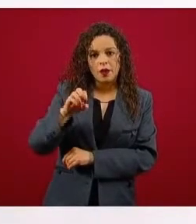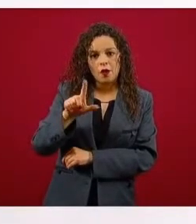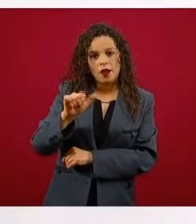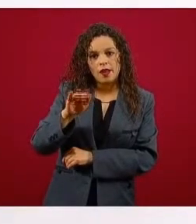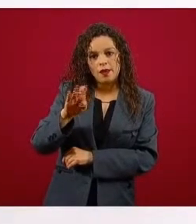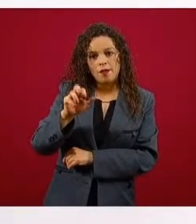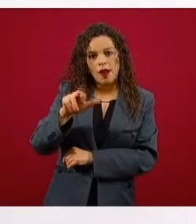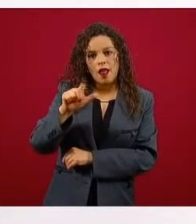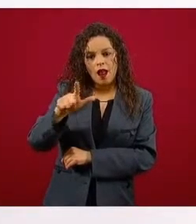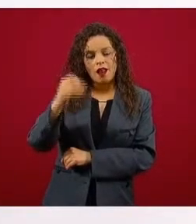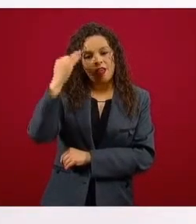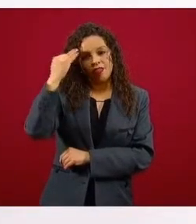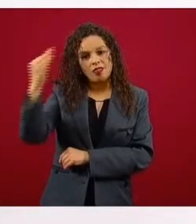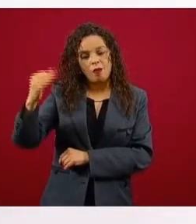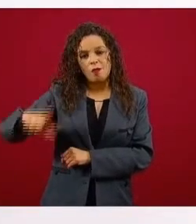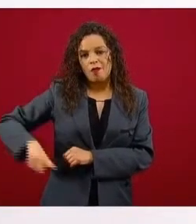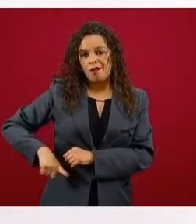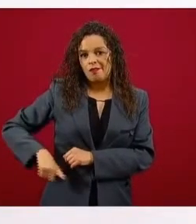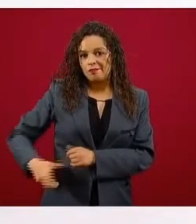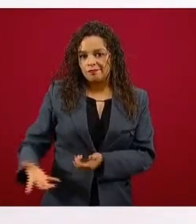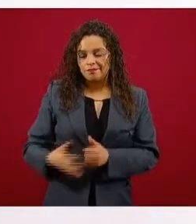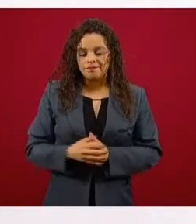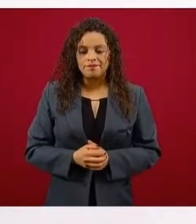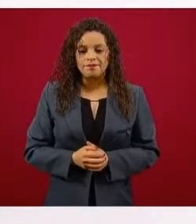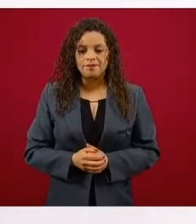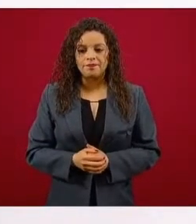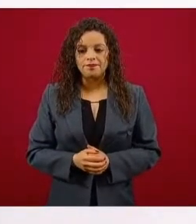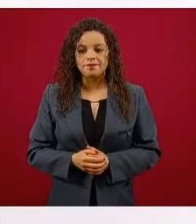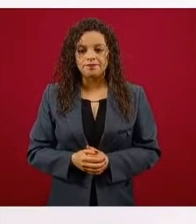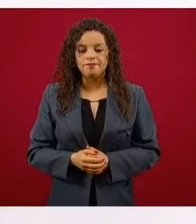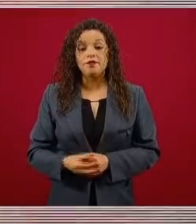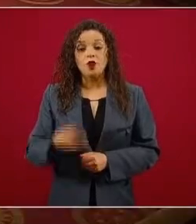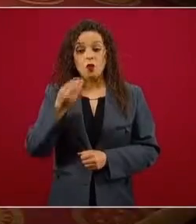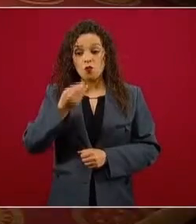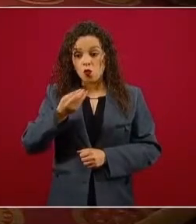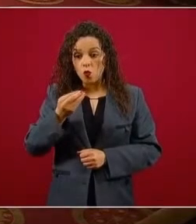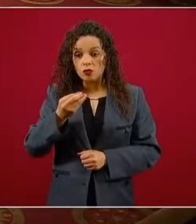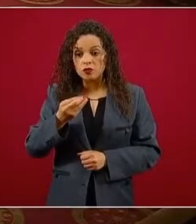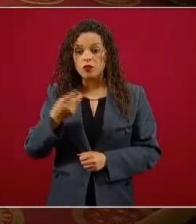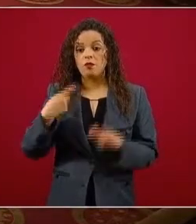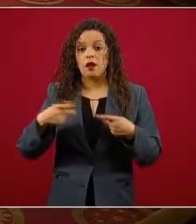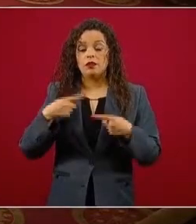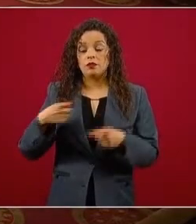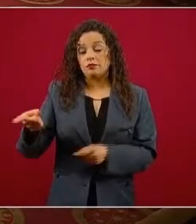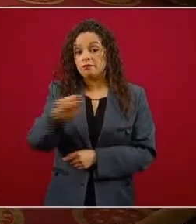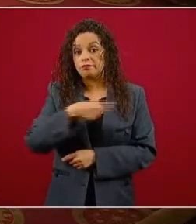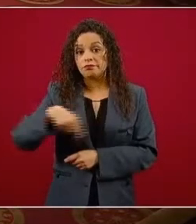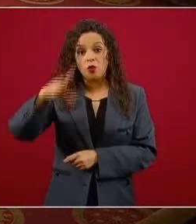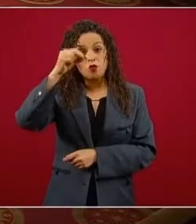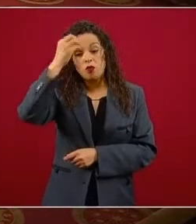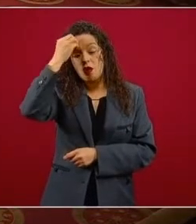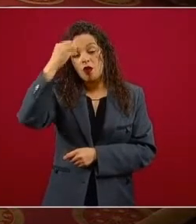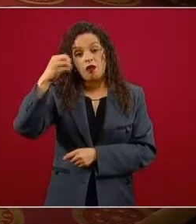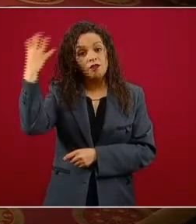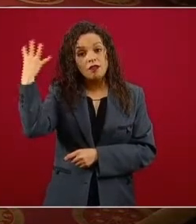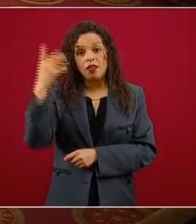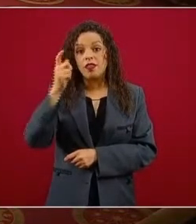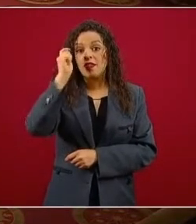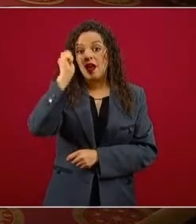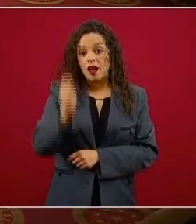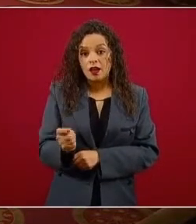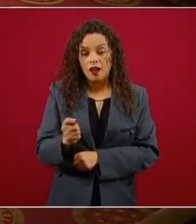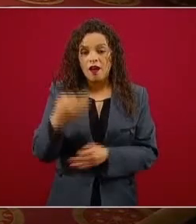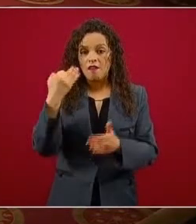Muchos, afortunadamente, no olvidan que la deshonestidad en el servicio público y